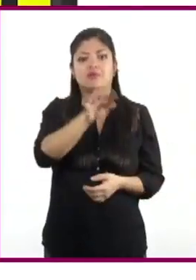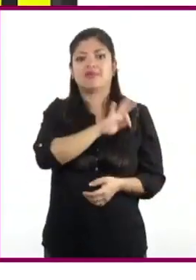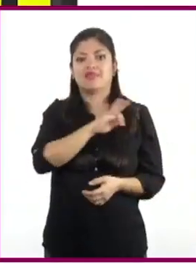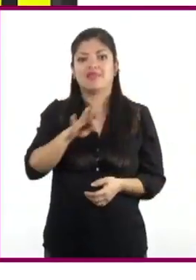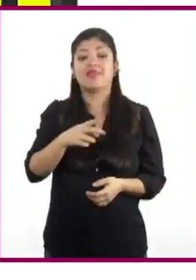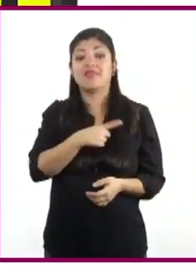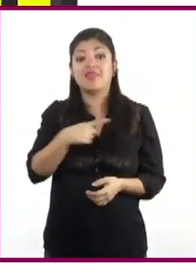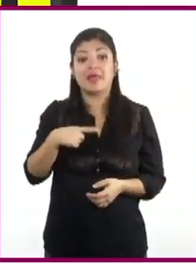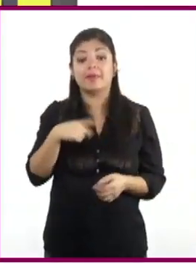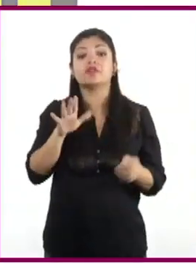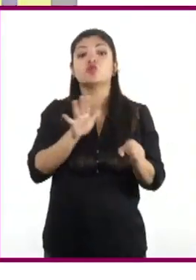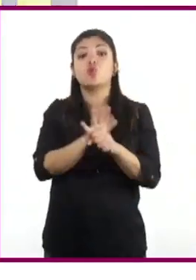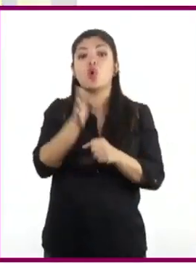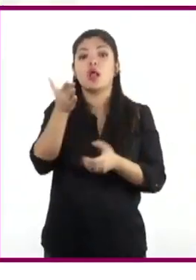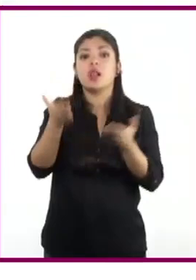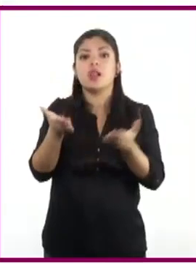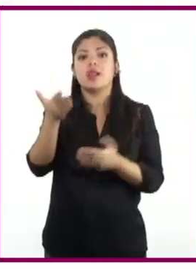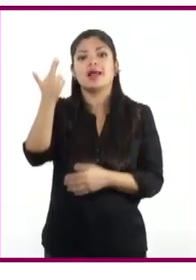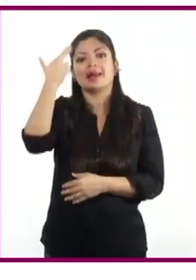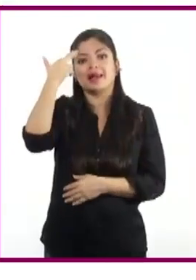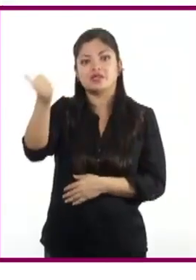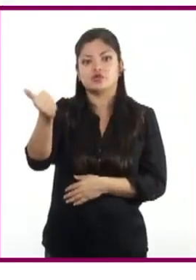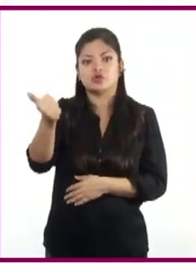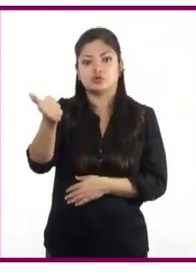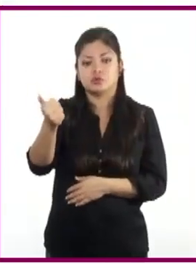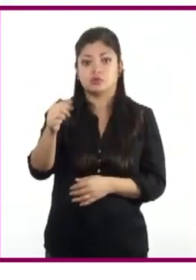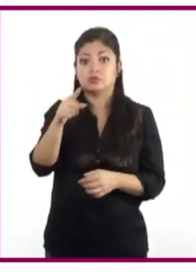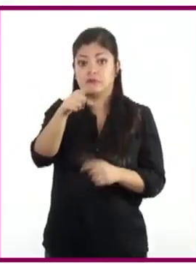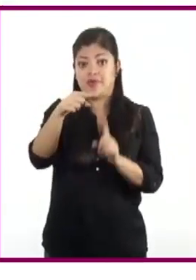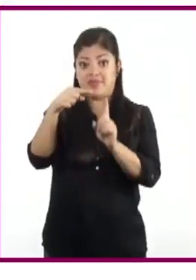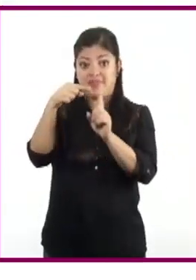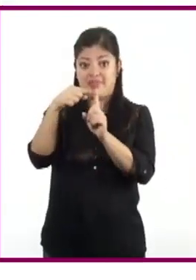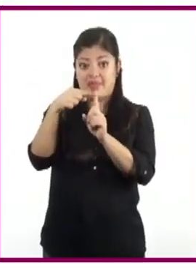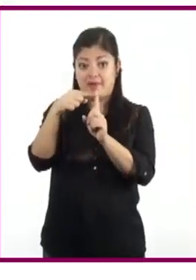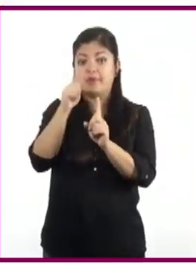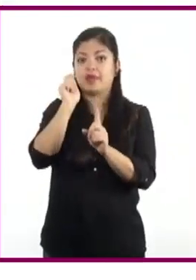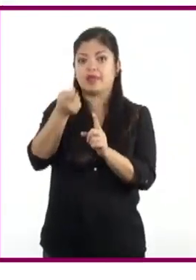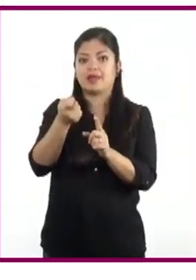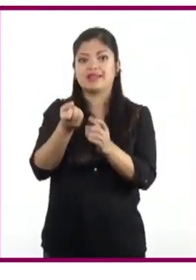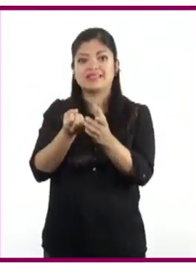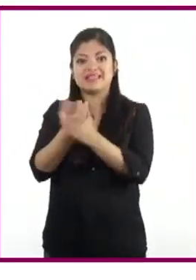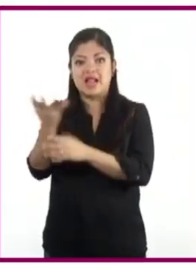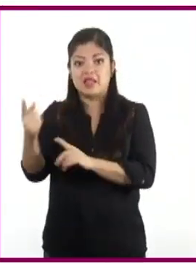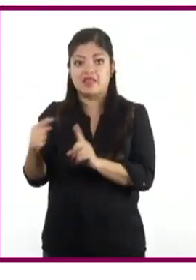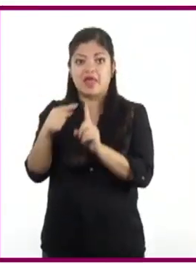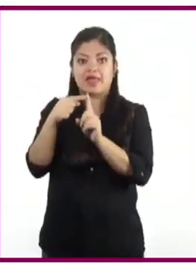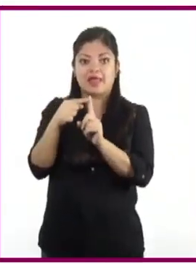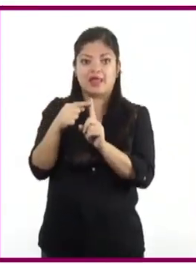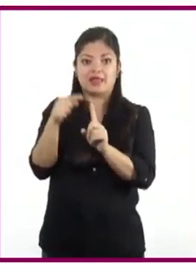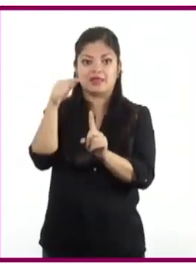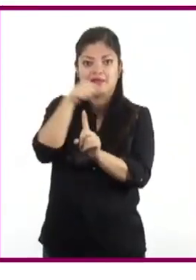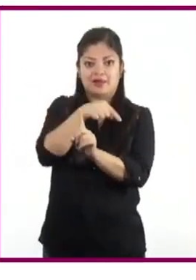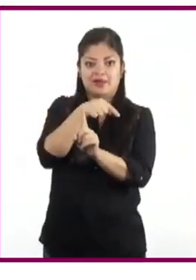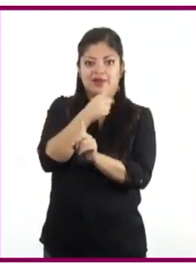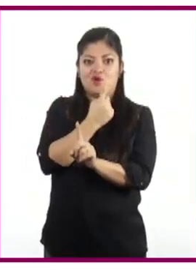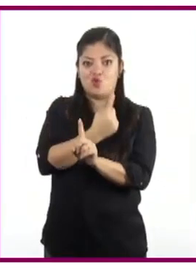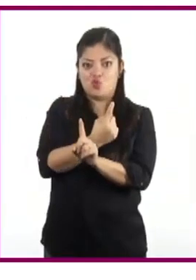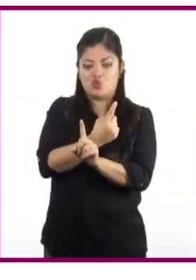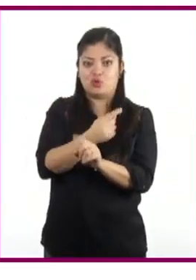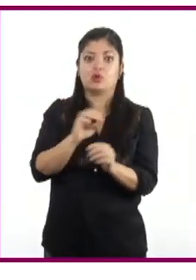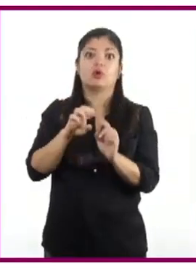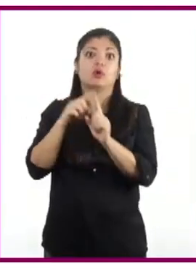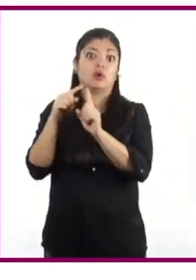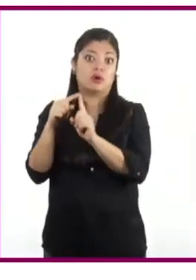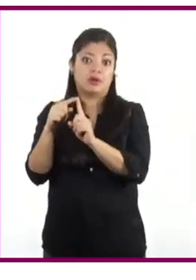razón entre ambas variables. Esto se hace al dividir la variable de salida entre la variable de entrada. A